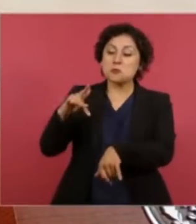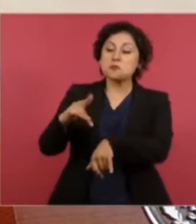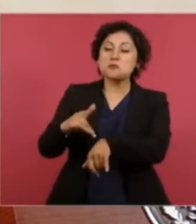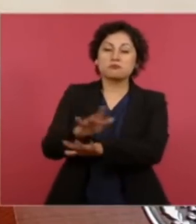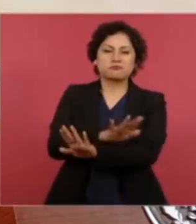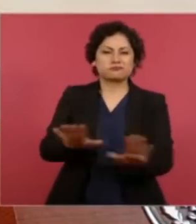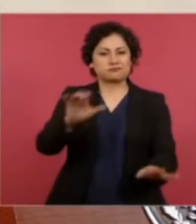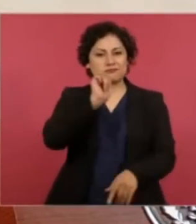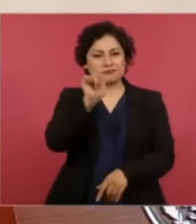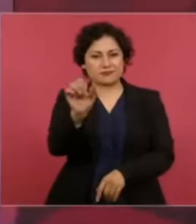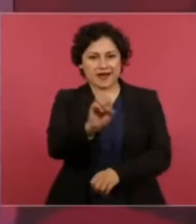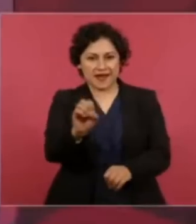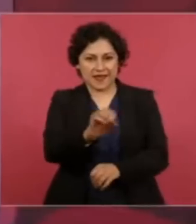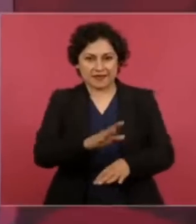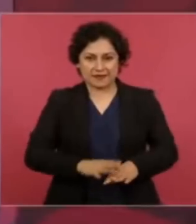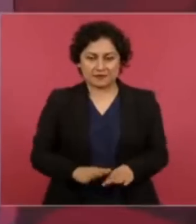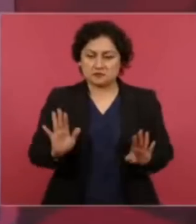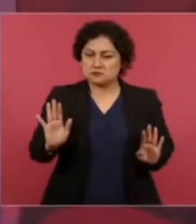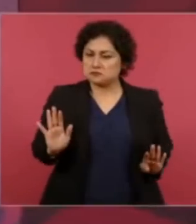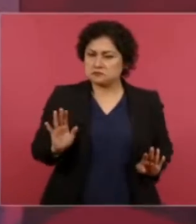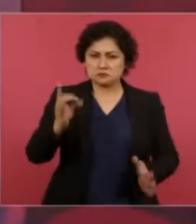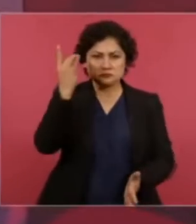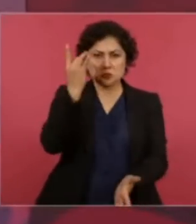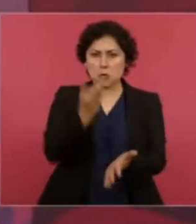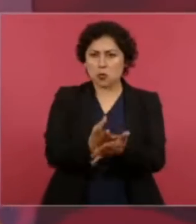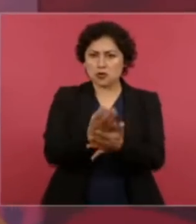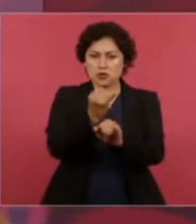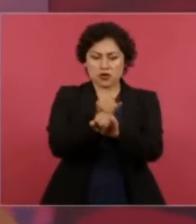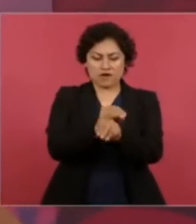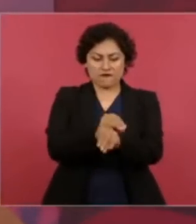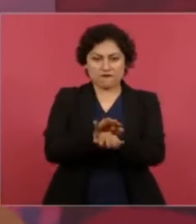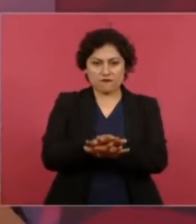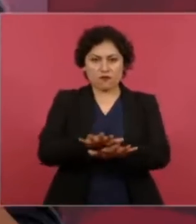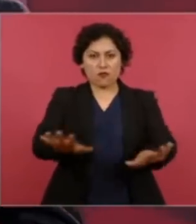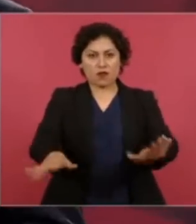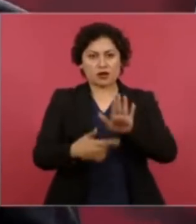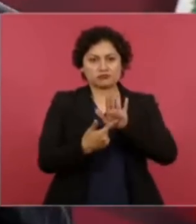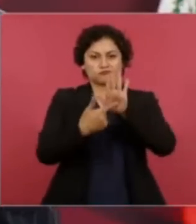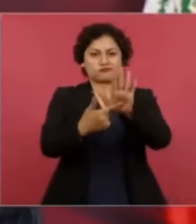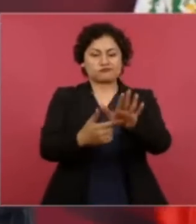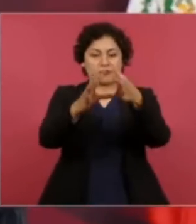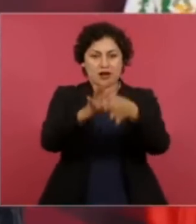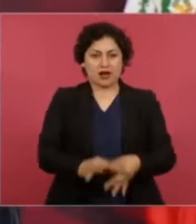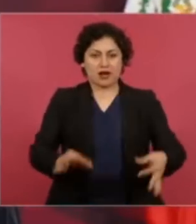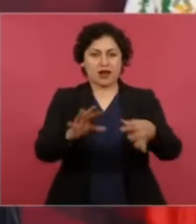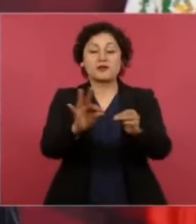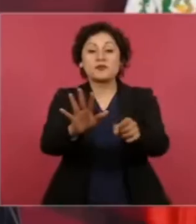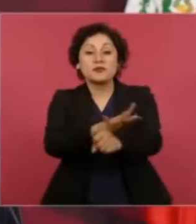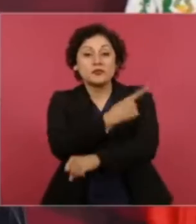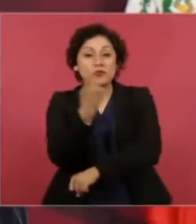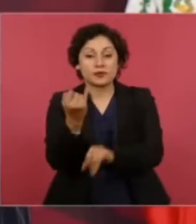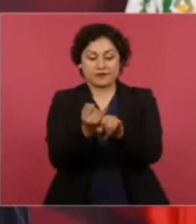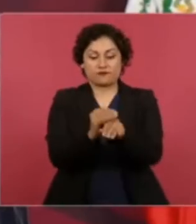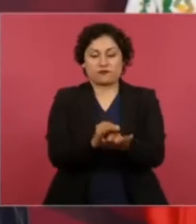más aclarar las cosas, informar. La información es